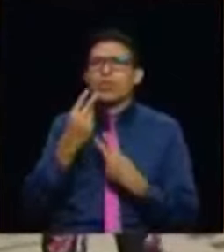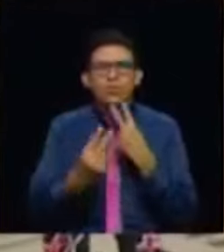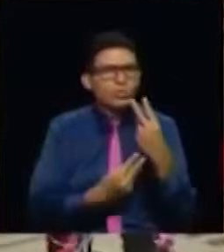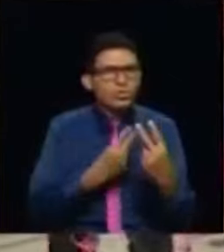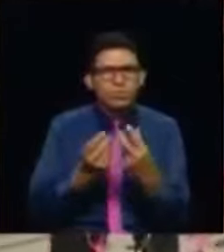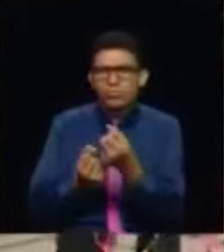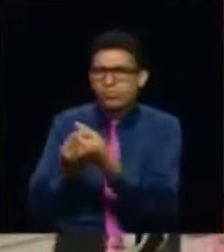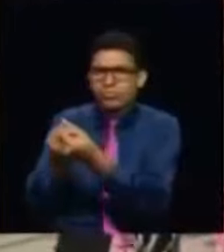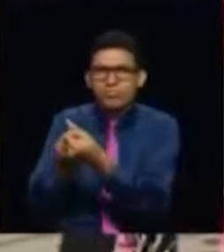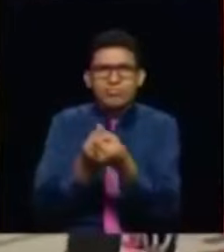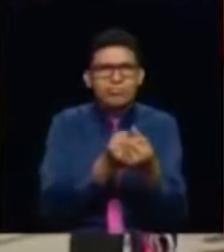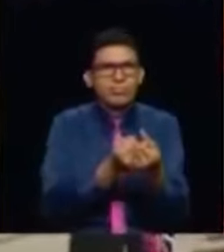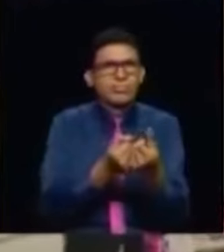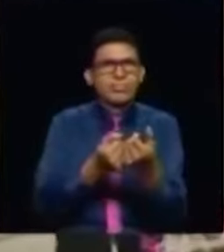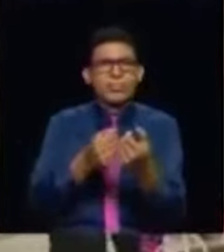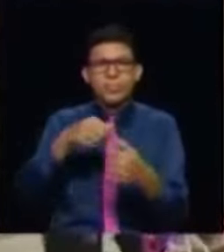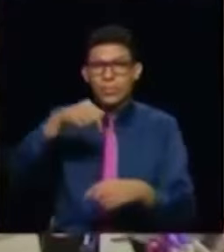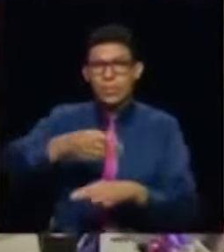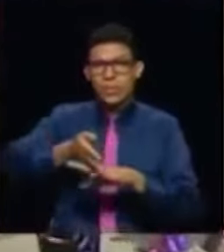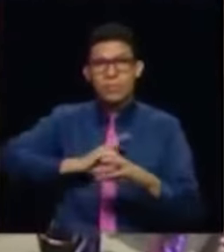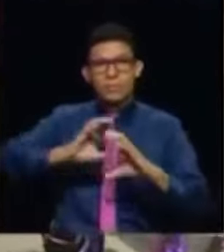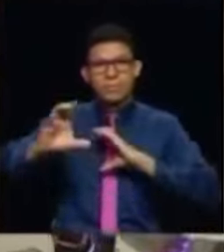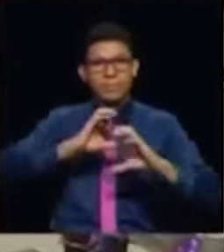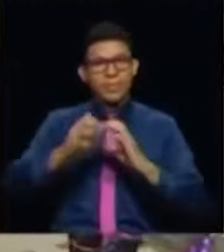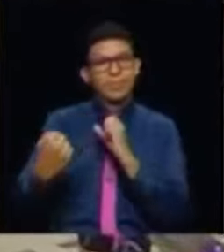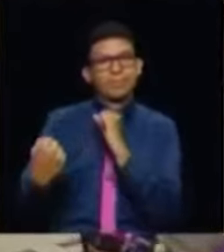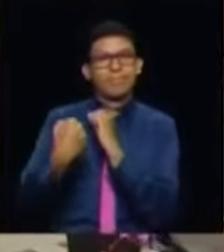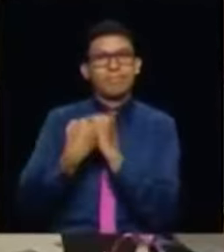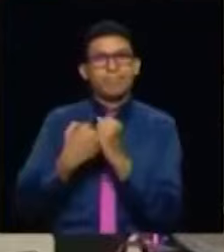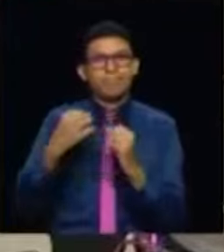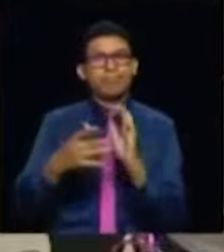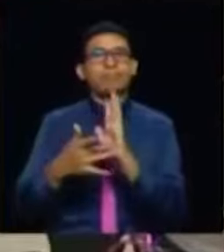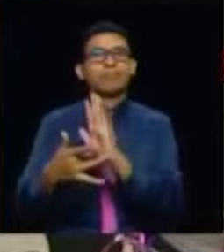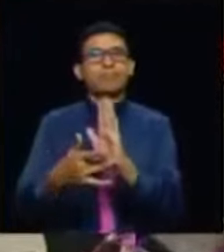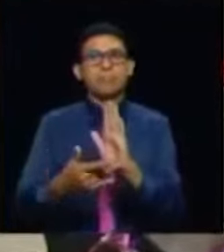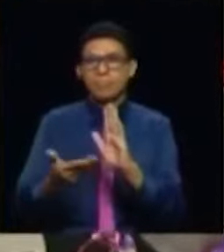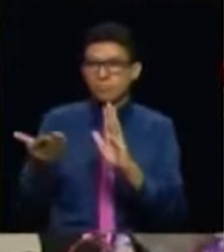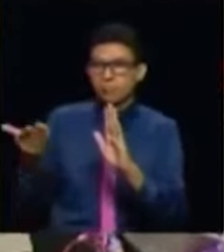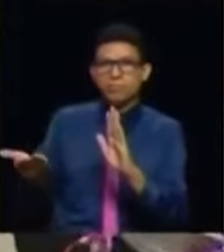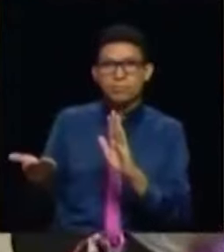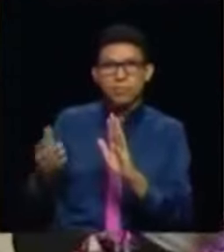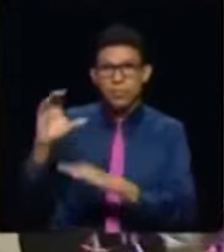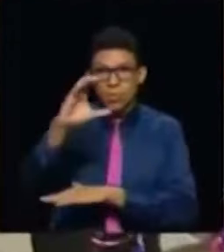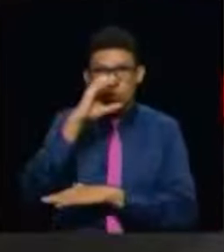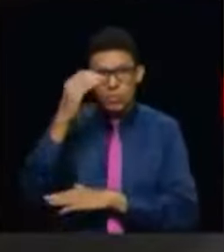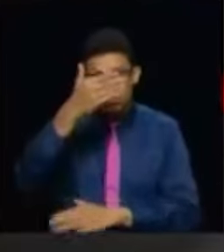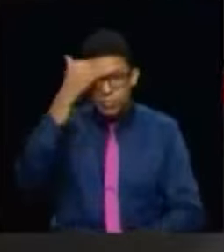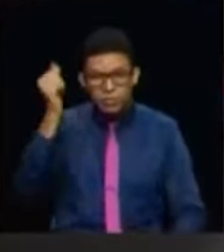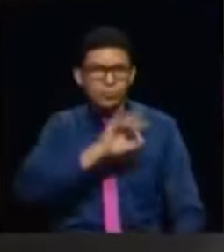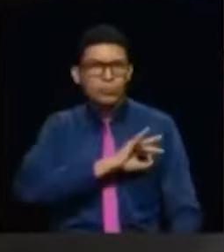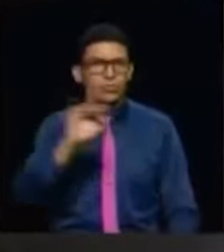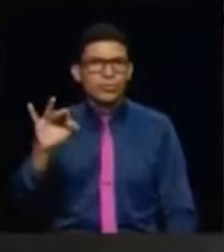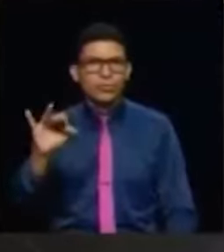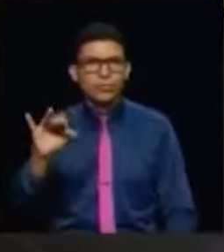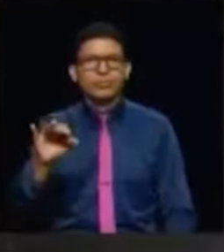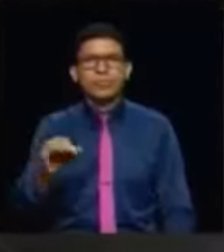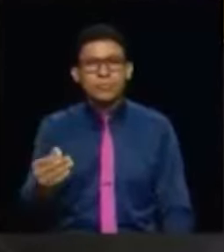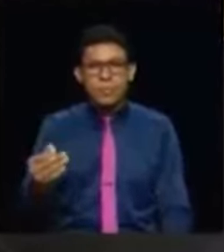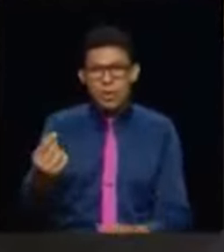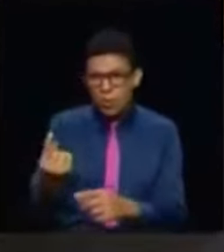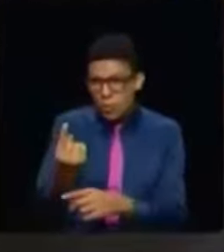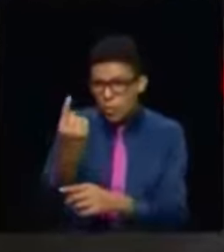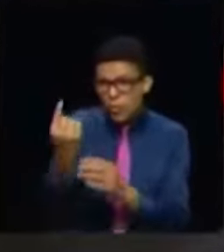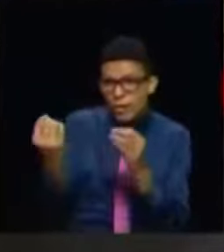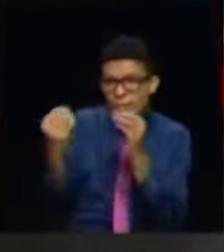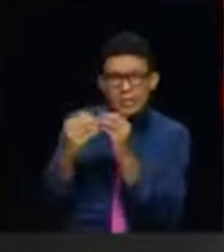apoyo y hoy los medios nos han acompañado y le han demostrado a él que Colombia no olvida. Ni una más, es el lema que Vicky,